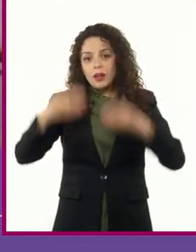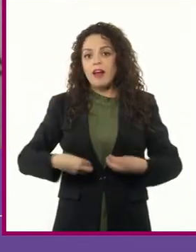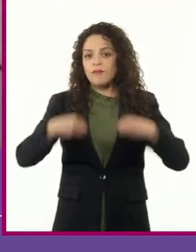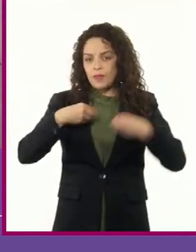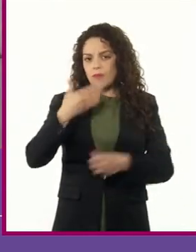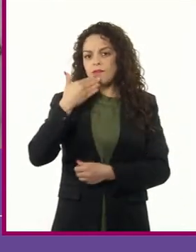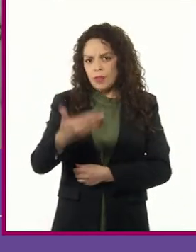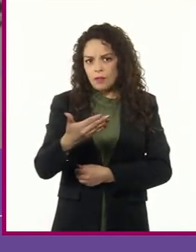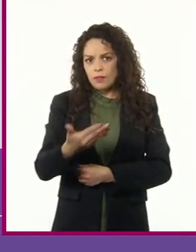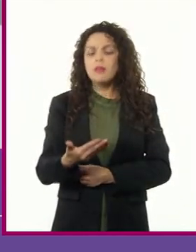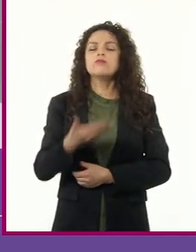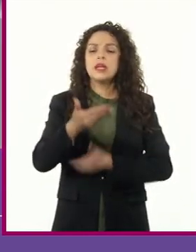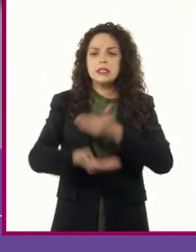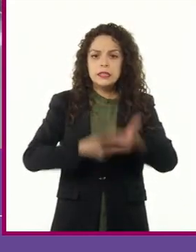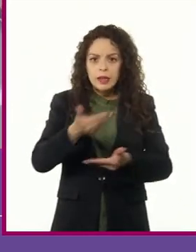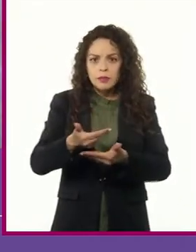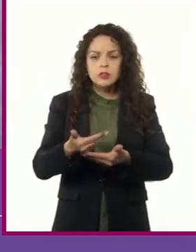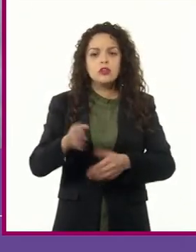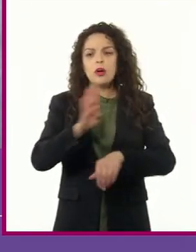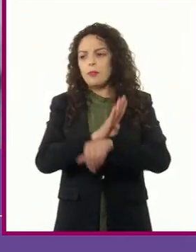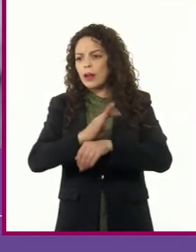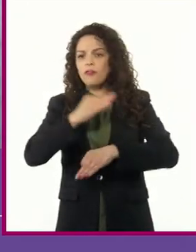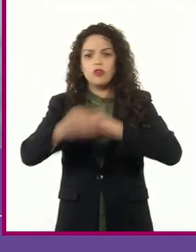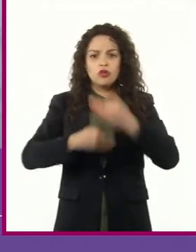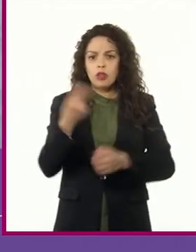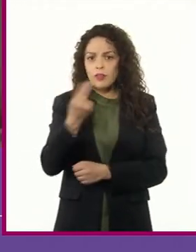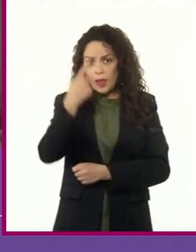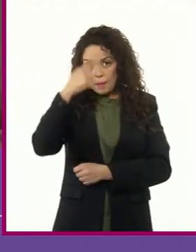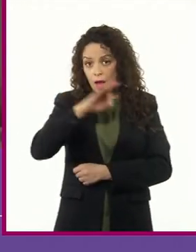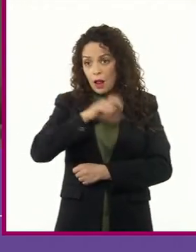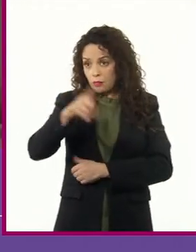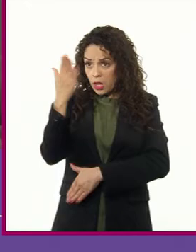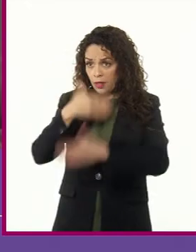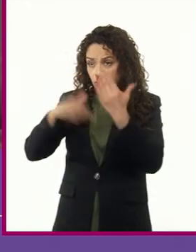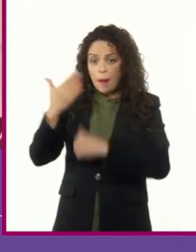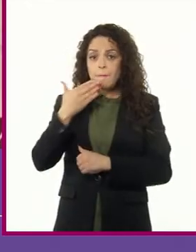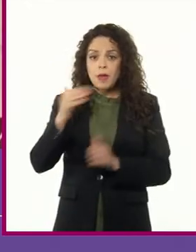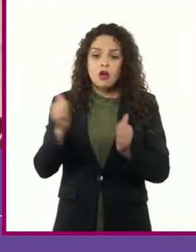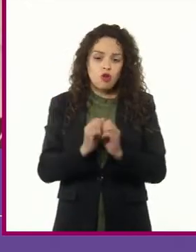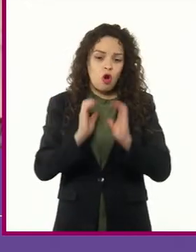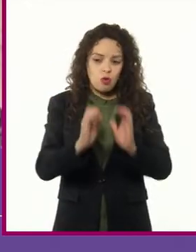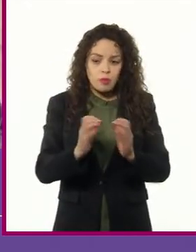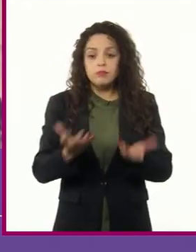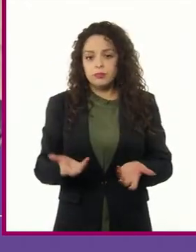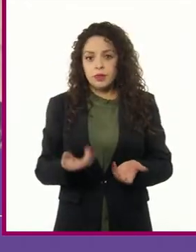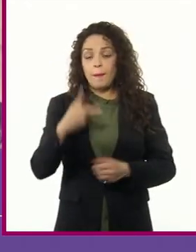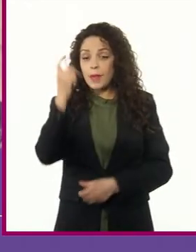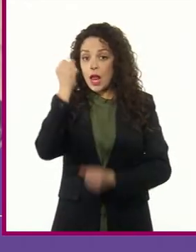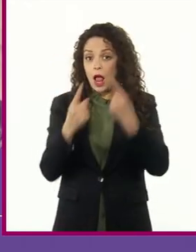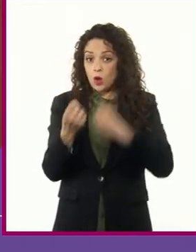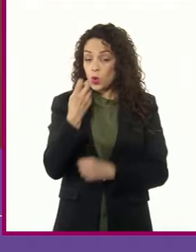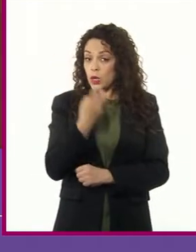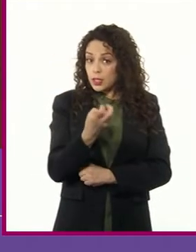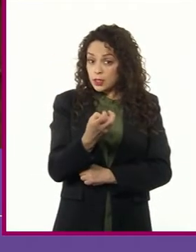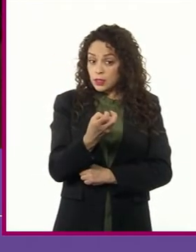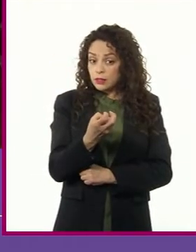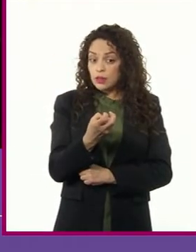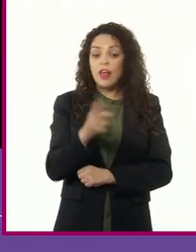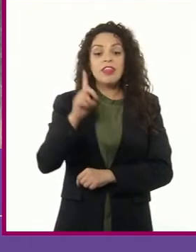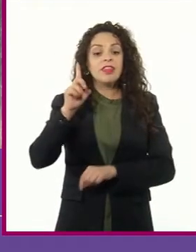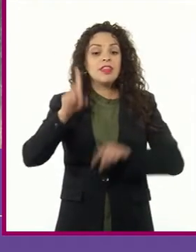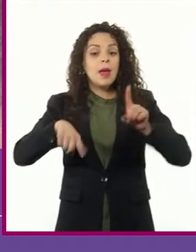de los bienes y servicios necesarios para su desarrollo integral y cuidado. Pero algunas de estas condiciones